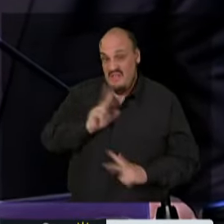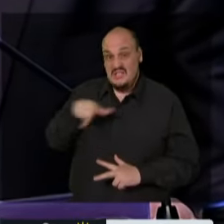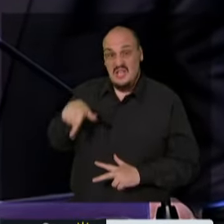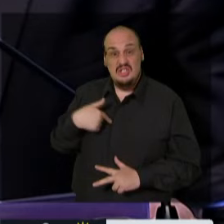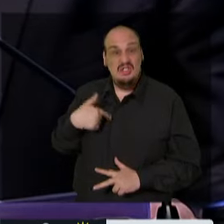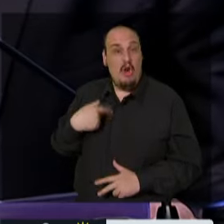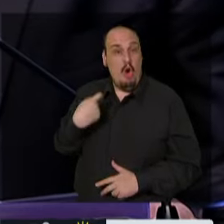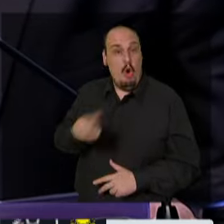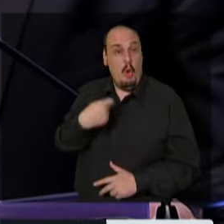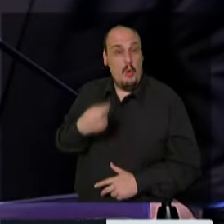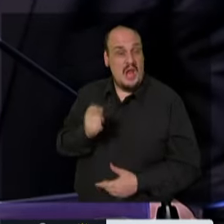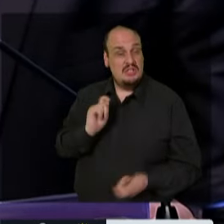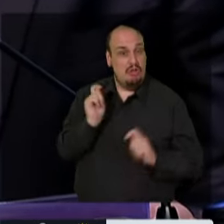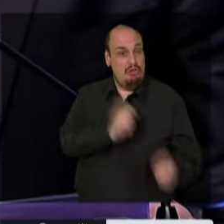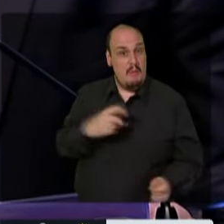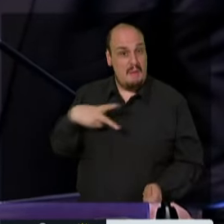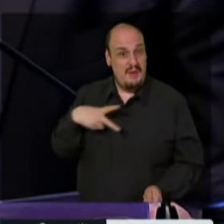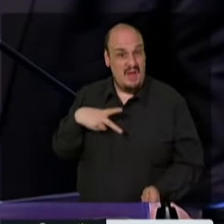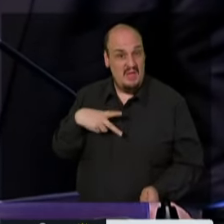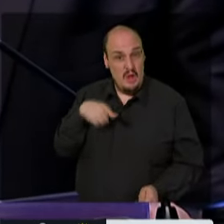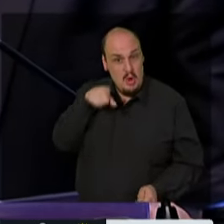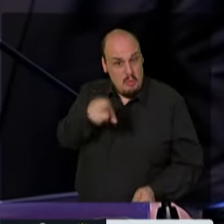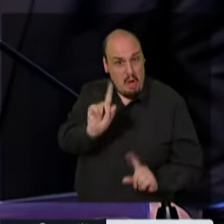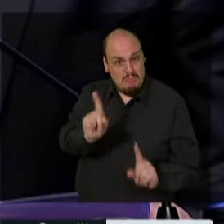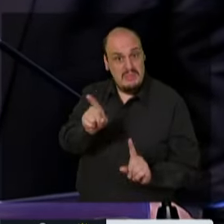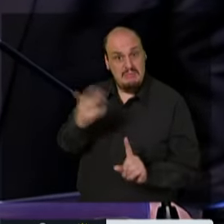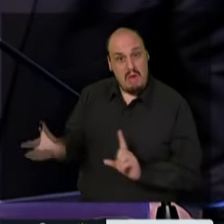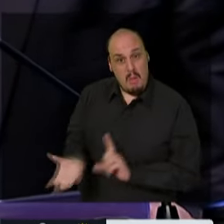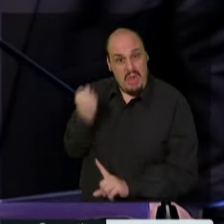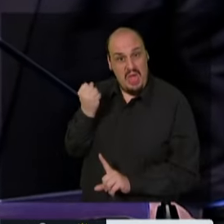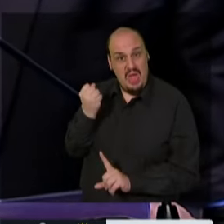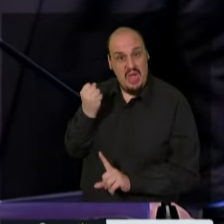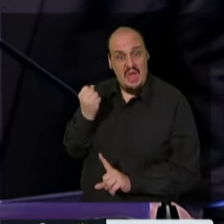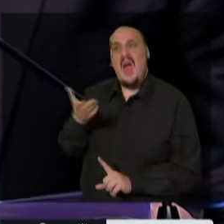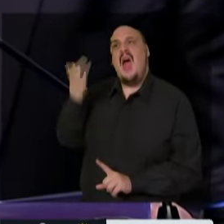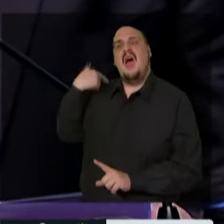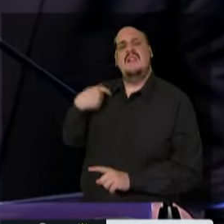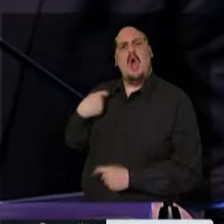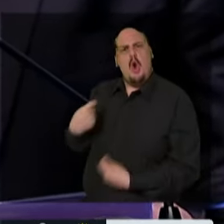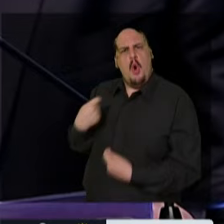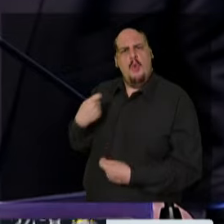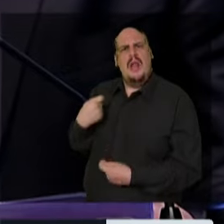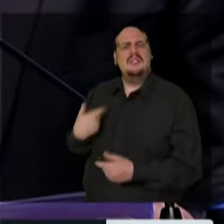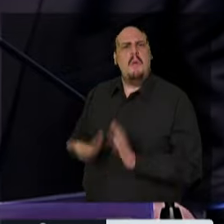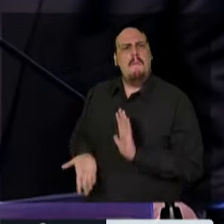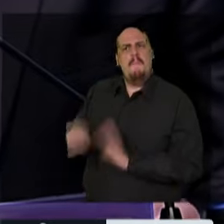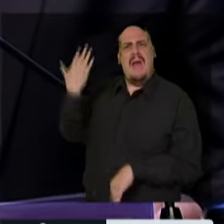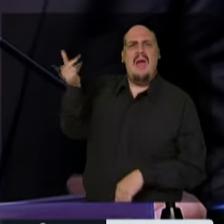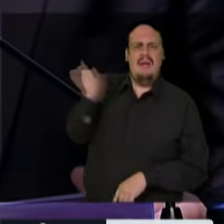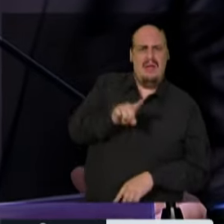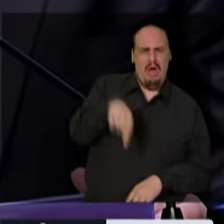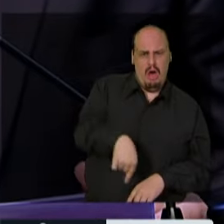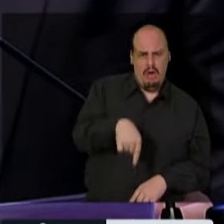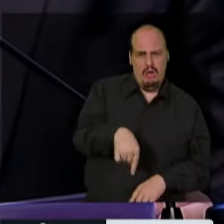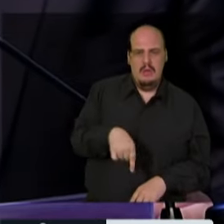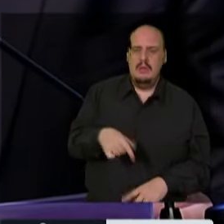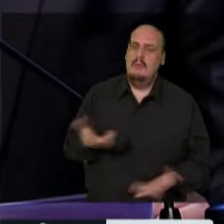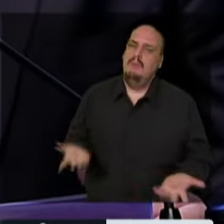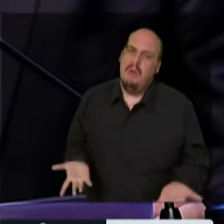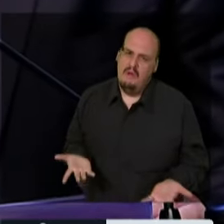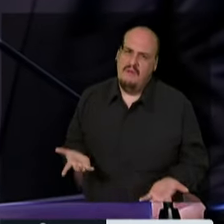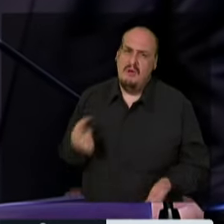jubilaciones a un sistema privado. Cuando usted lo agarró, hoy teníamos una jubilación muchísimo más alta que la que tenemos hoy. Por favor, la de hoy no